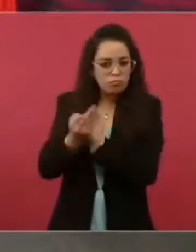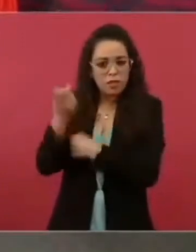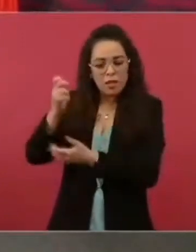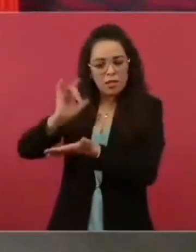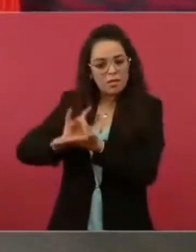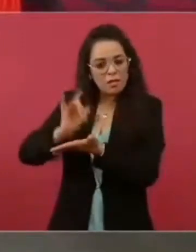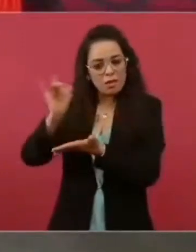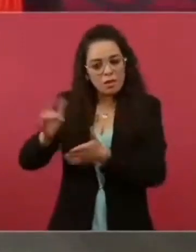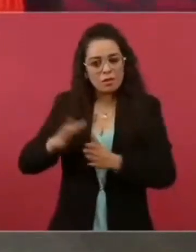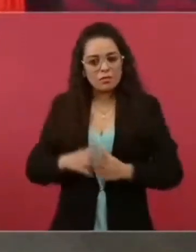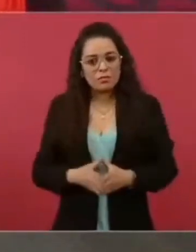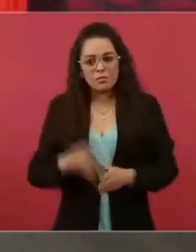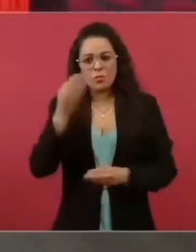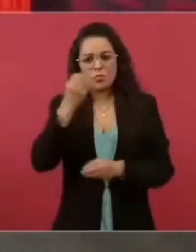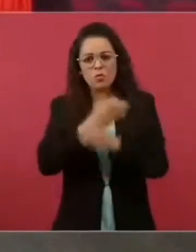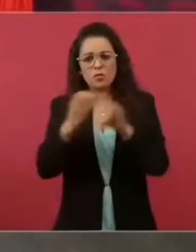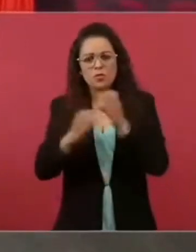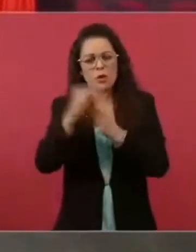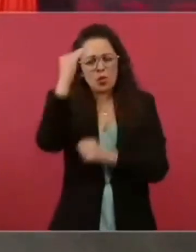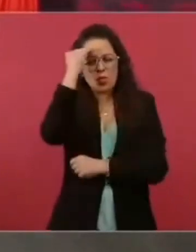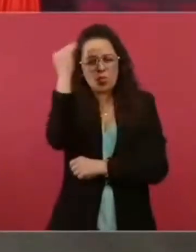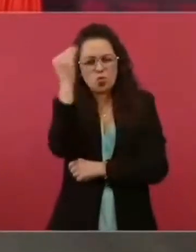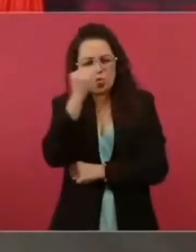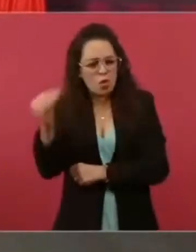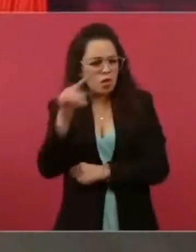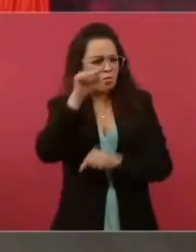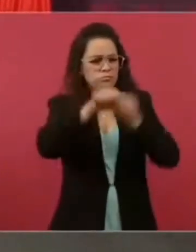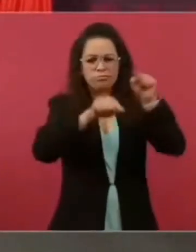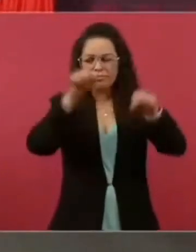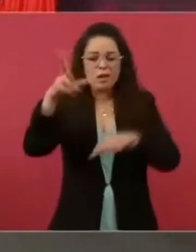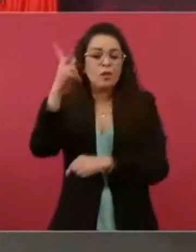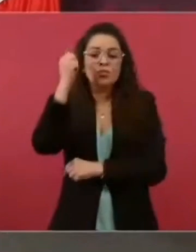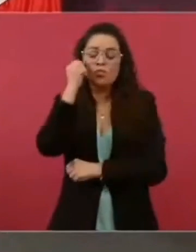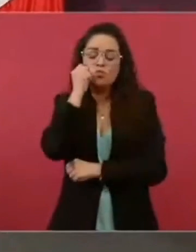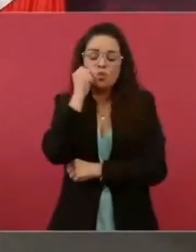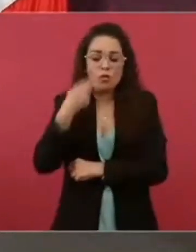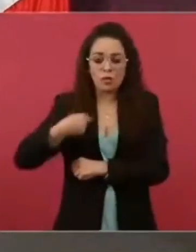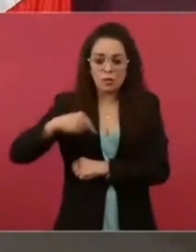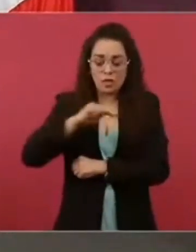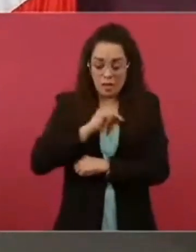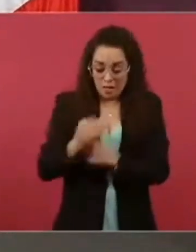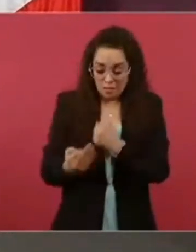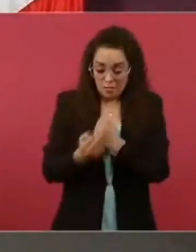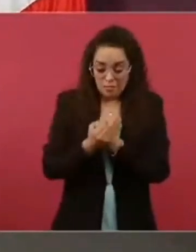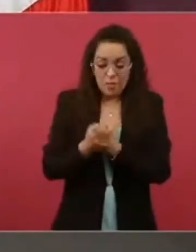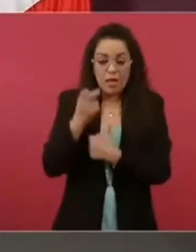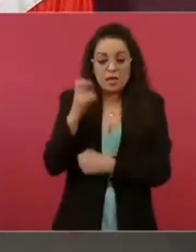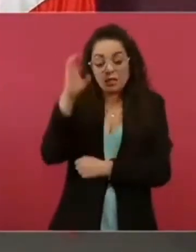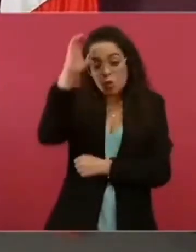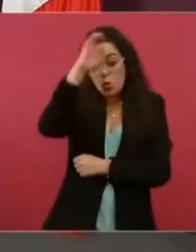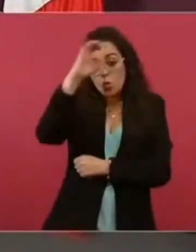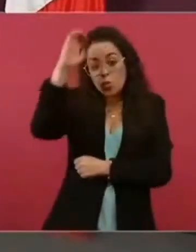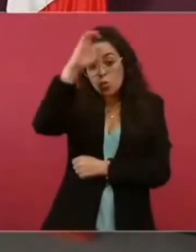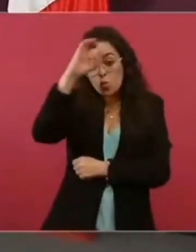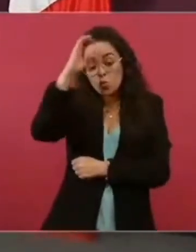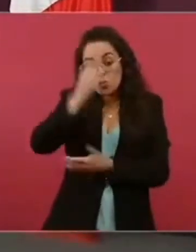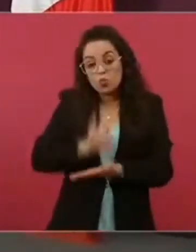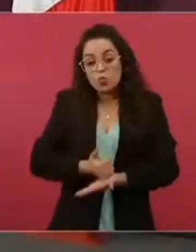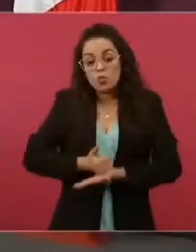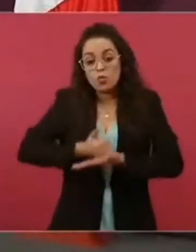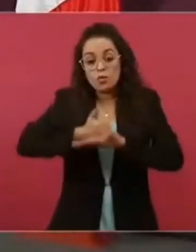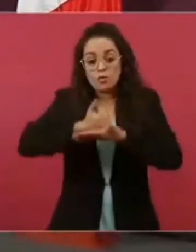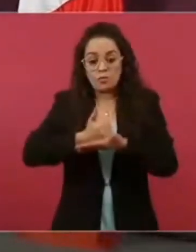frente a todas las calamidades, nuestras culturas. Entonces, por eso es que no hay